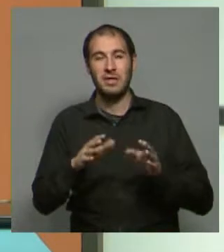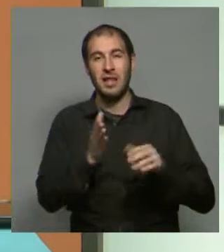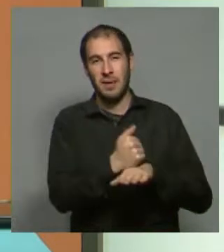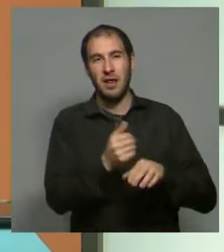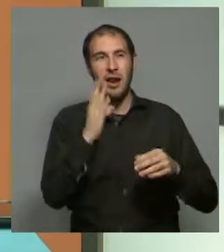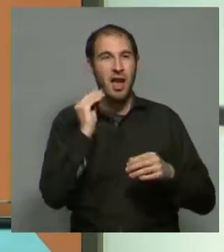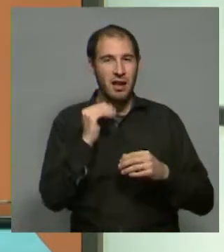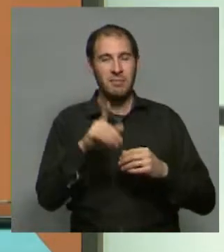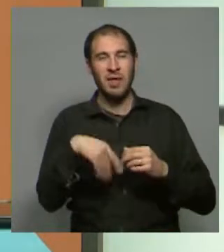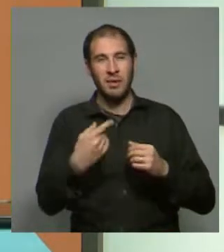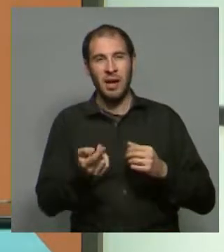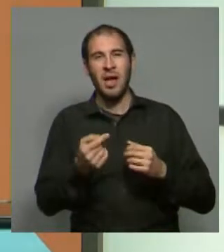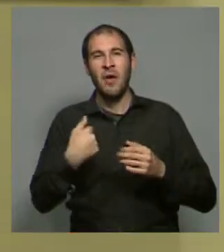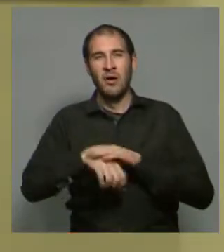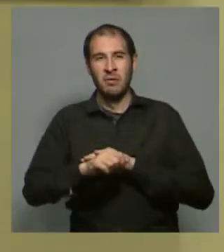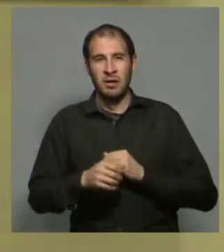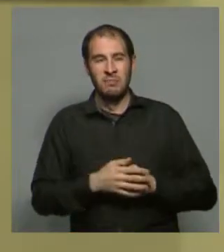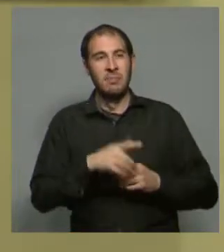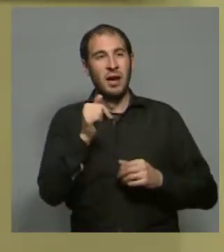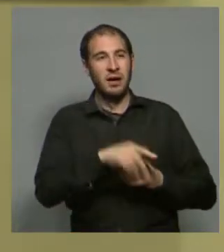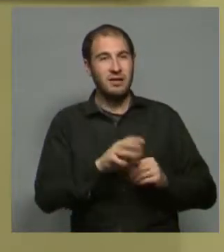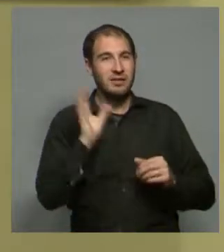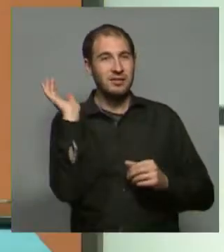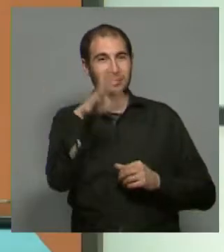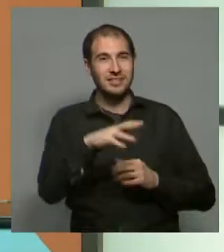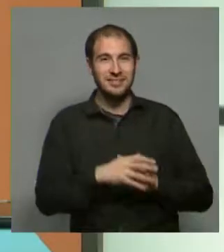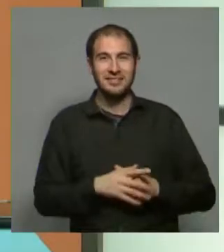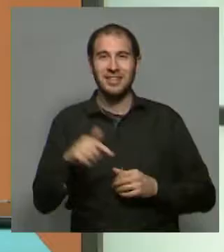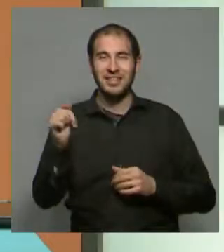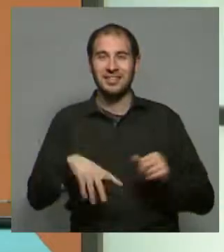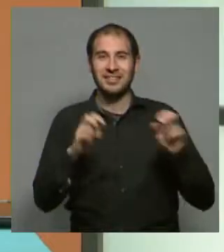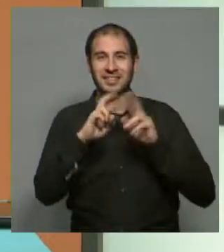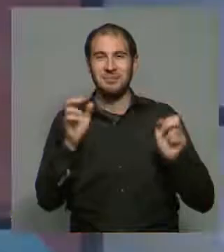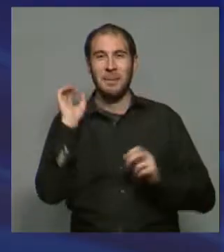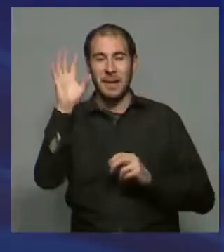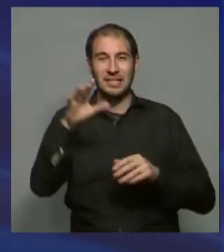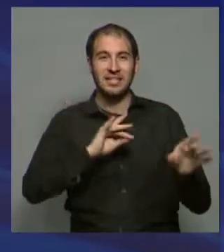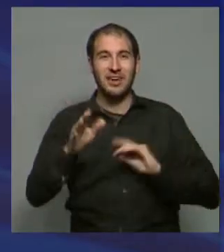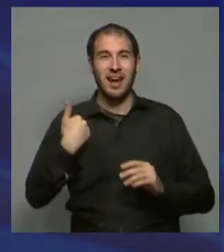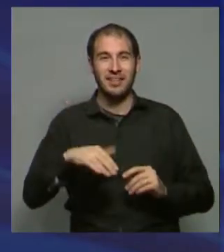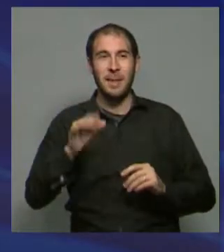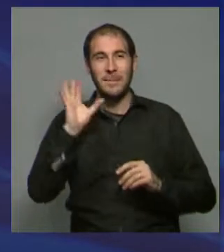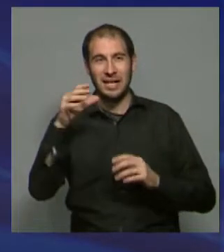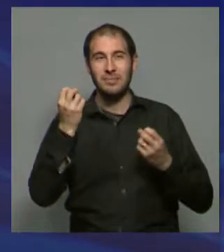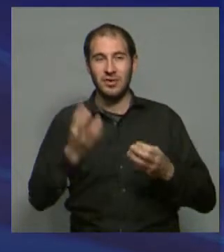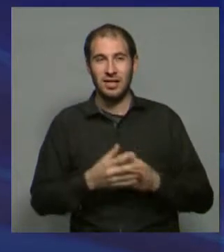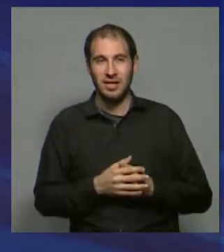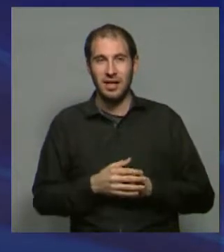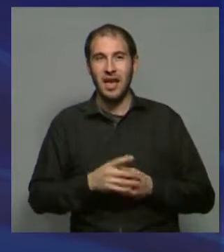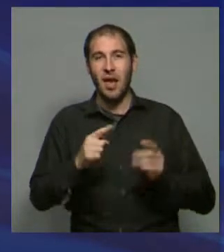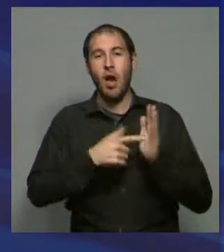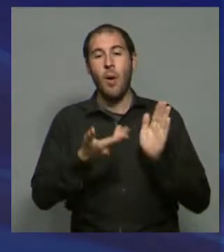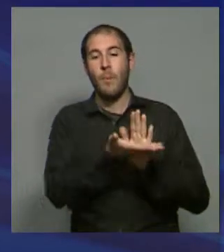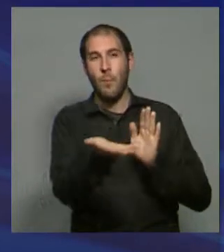rugby, después se sigue el fútbol. Bien, y ahora pasamos al básquet. Vamos a hablar de básquet también, del seleccionado argentino de básquet, porque se dio a